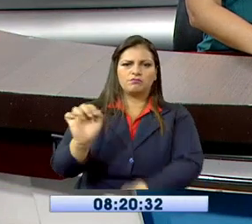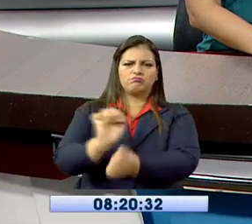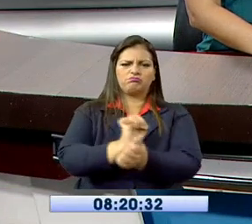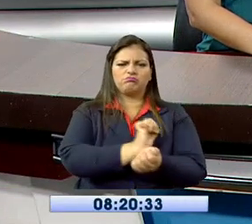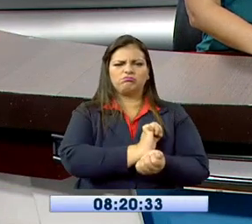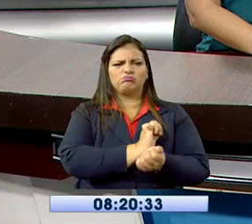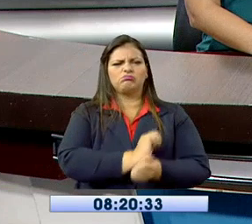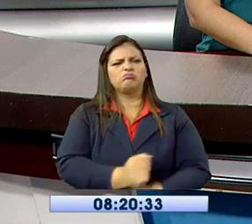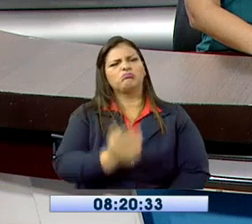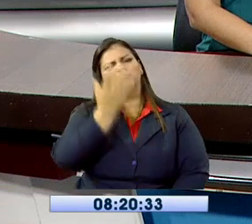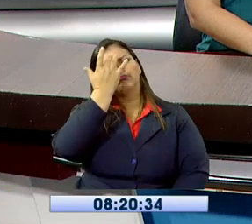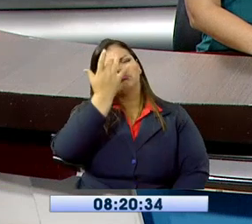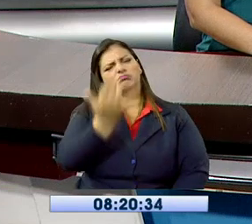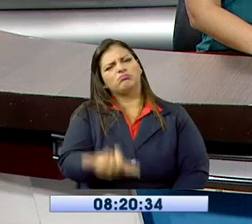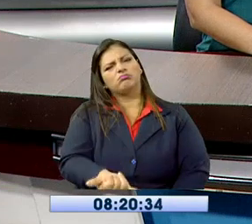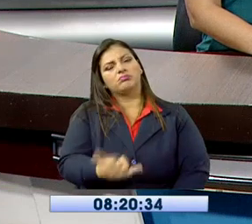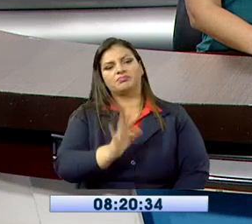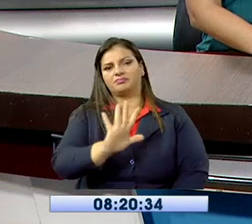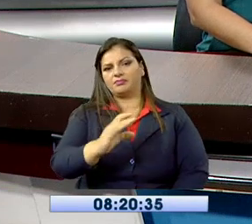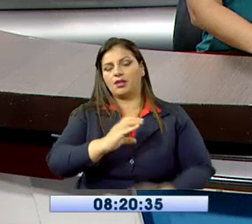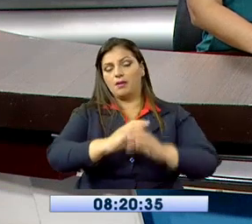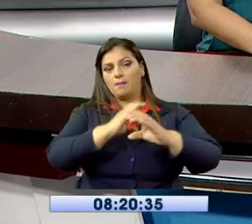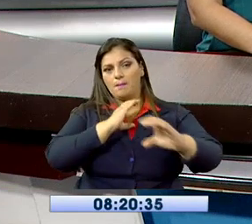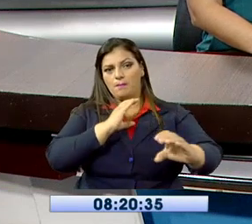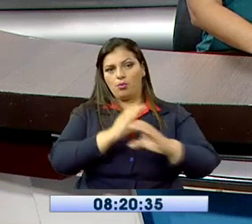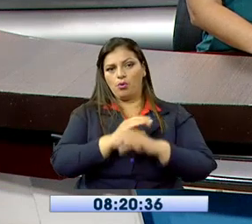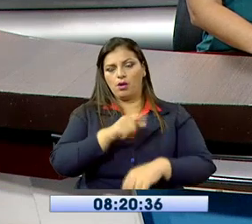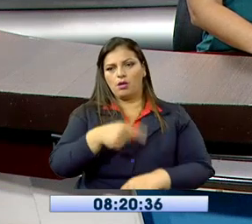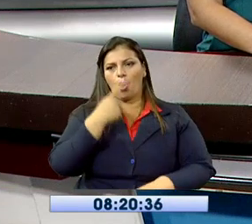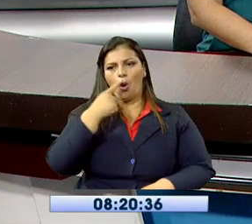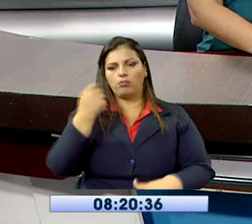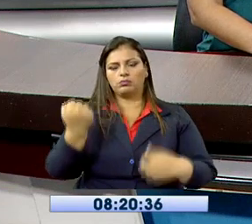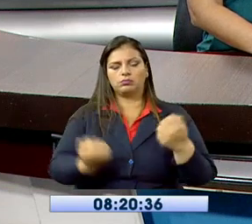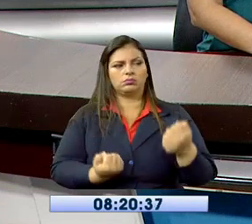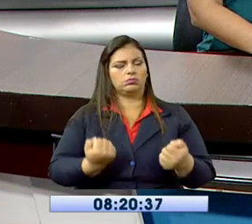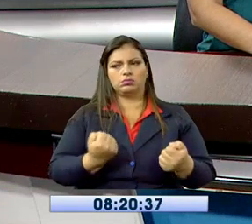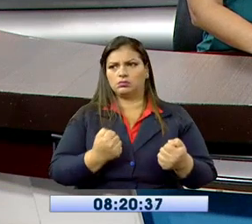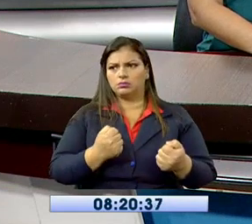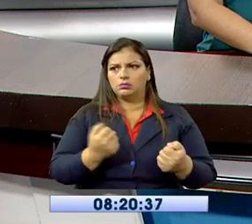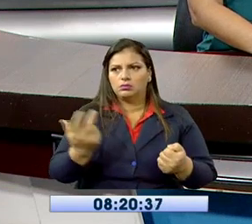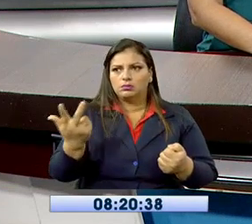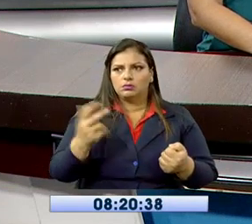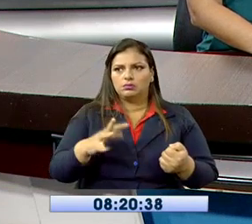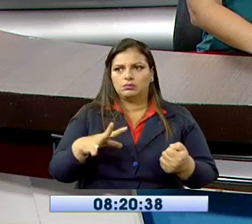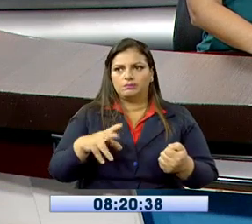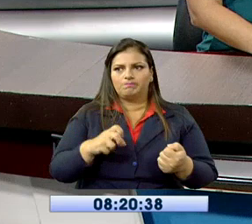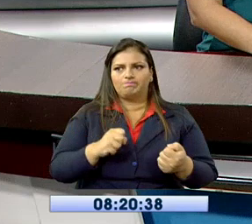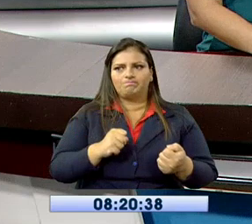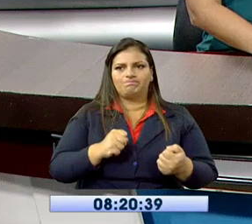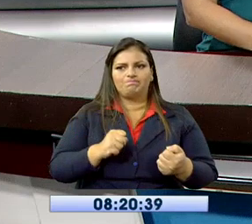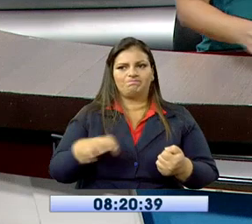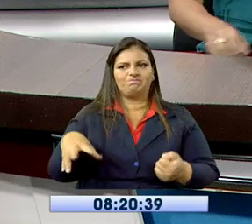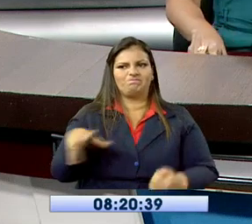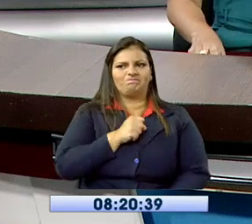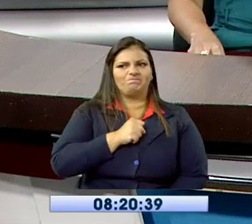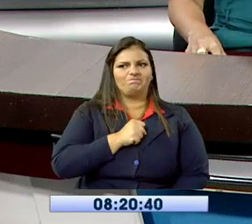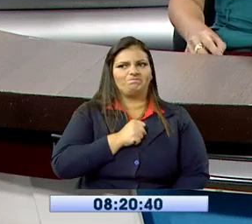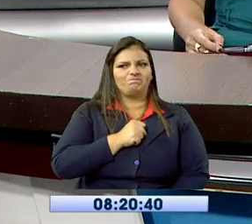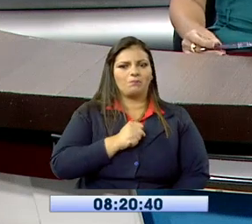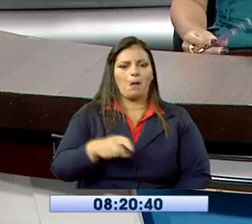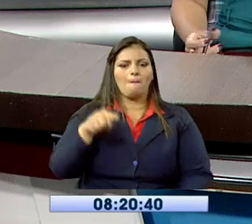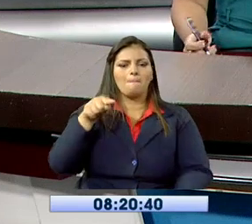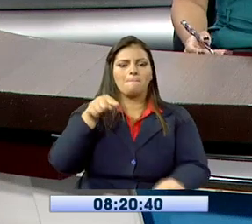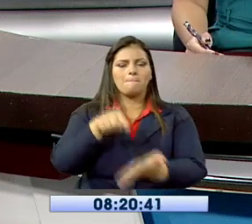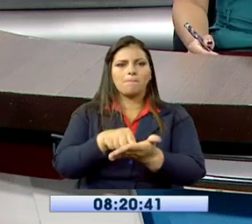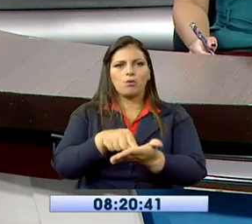un bus de transporte urbano activó el botón de pánico tras sospechar que los sujetos iban a cometer un asalto. El hecho fue captado por las cámaras de